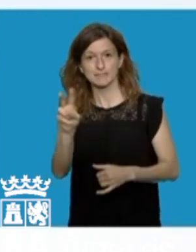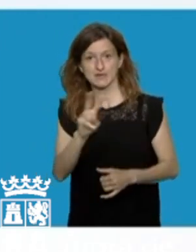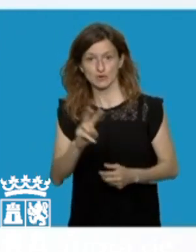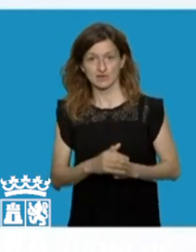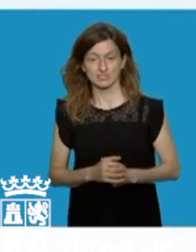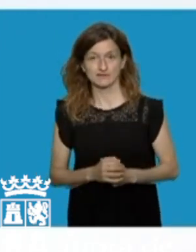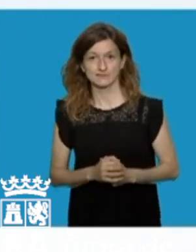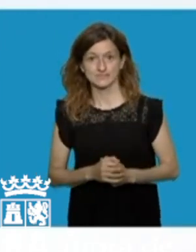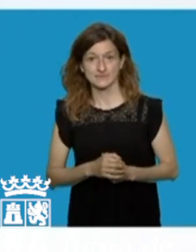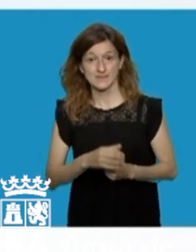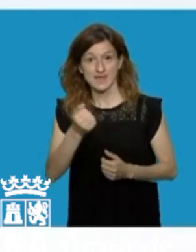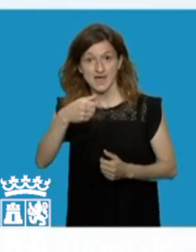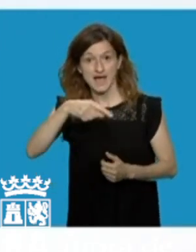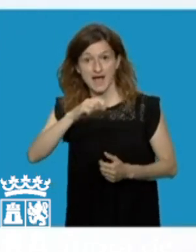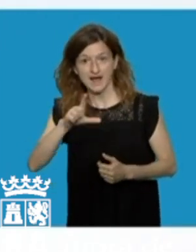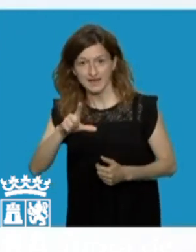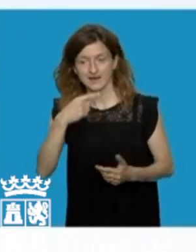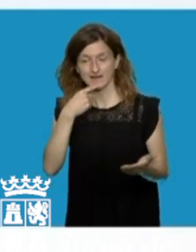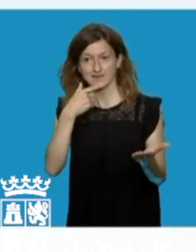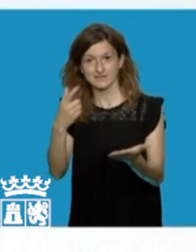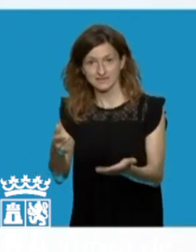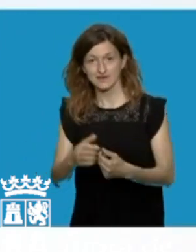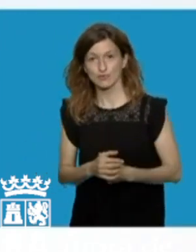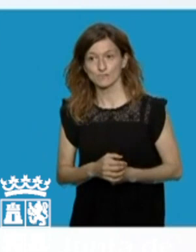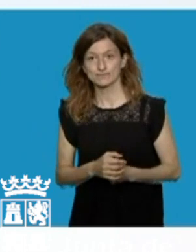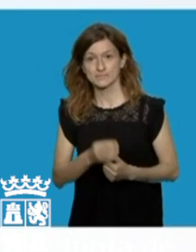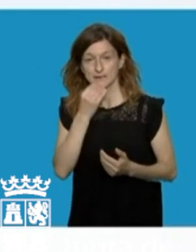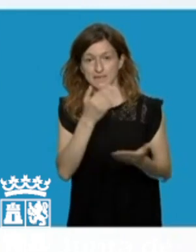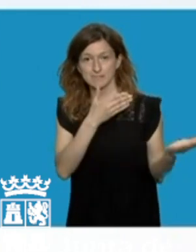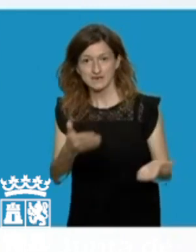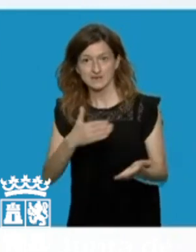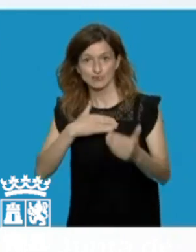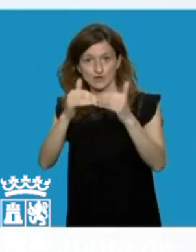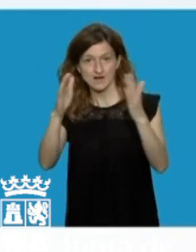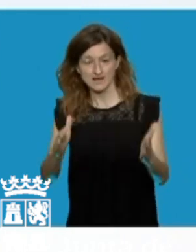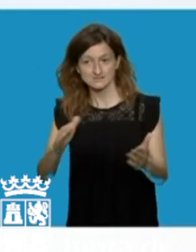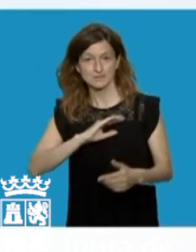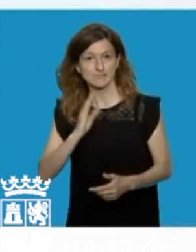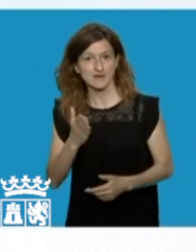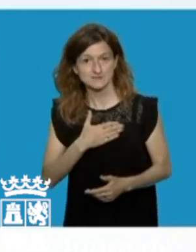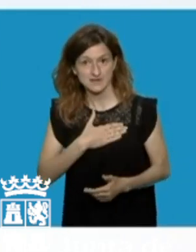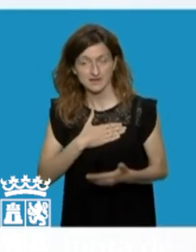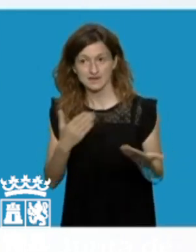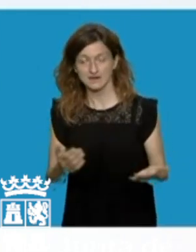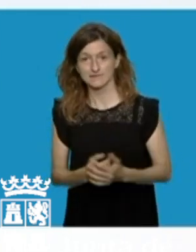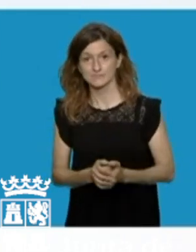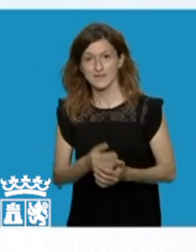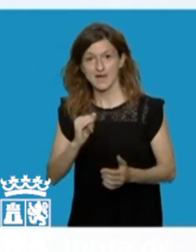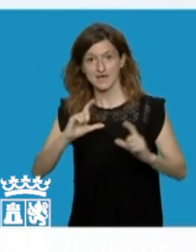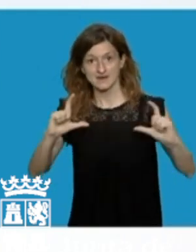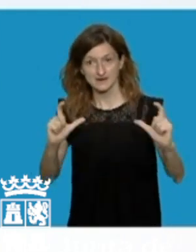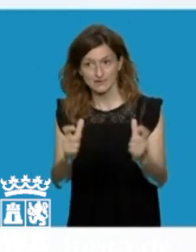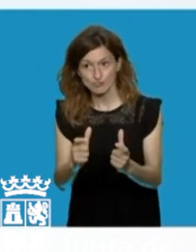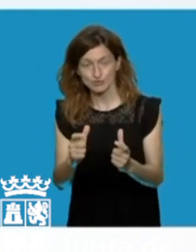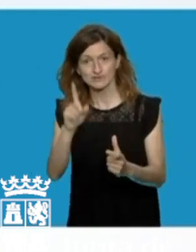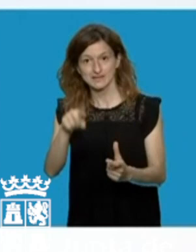Valladolid. Ángel, puedo deciros merecidamente bienvenidos a vuestra casa. Mañana además tenemos una reunión, así que